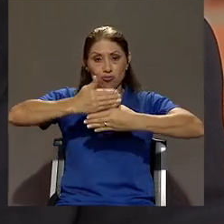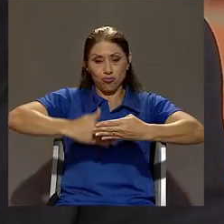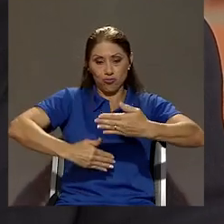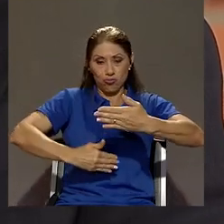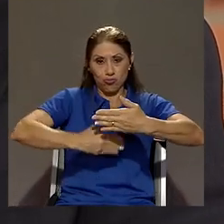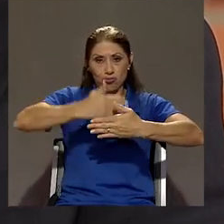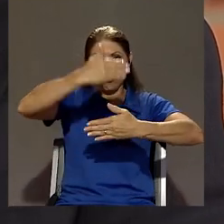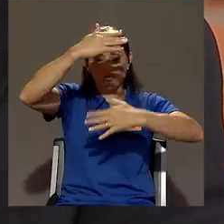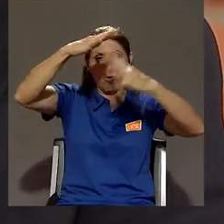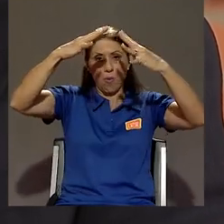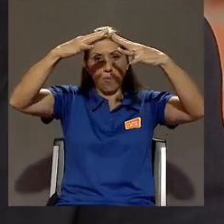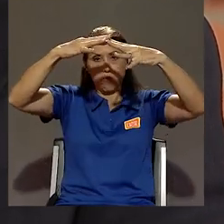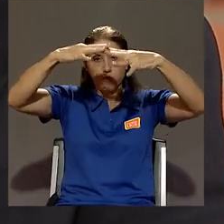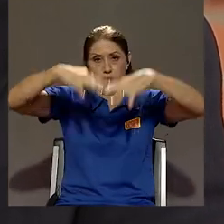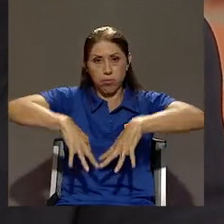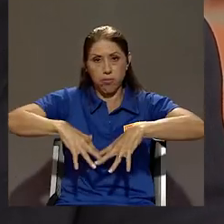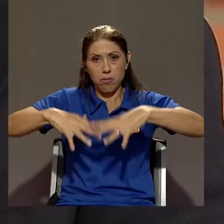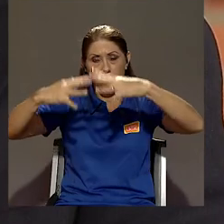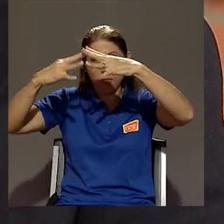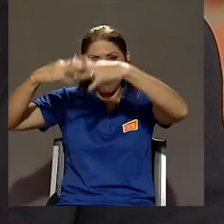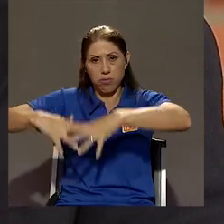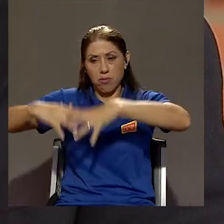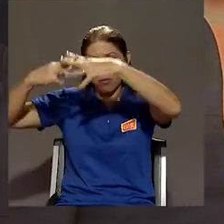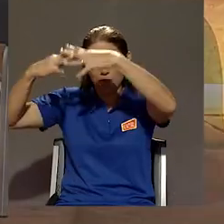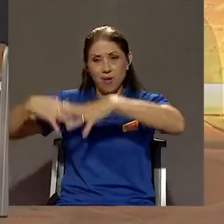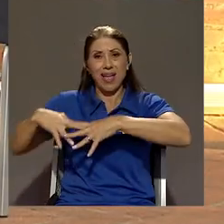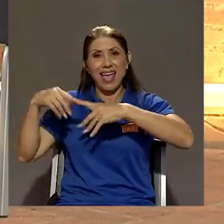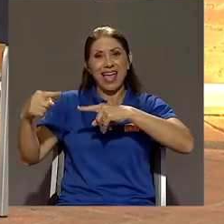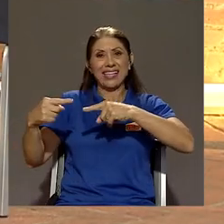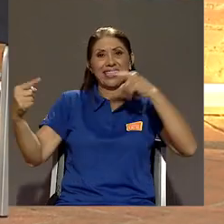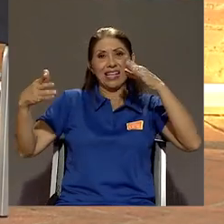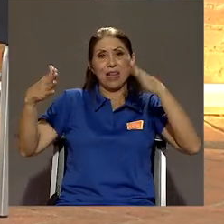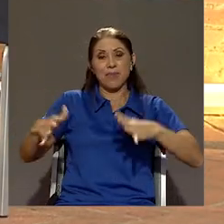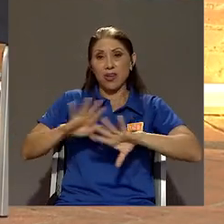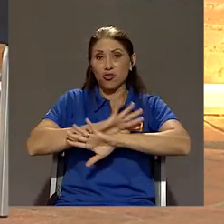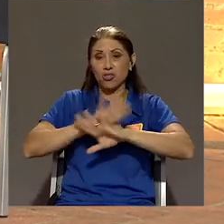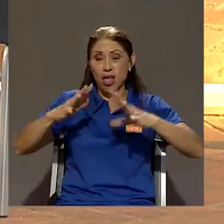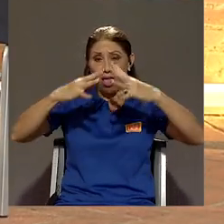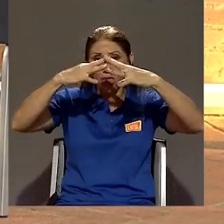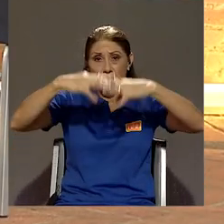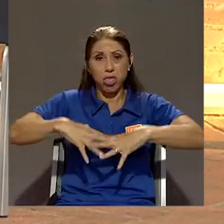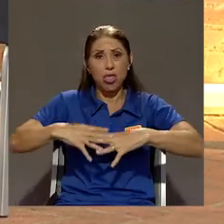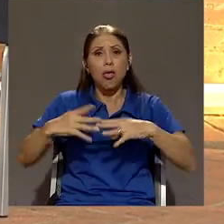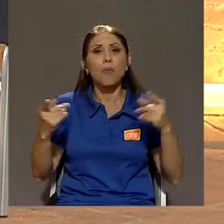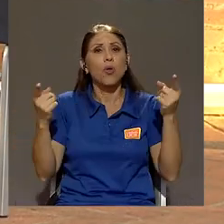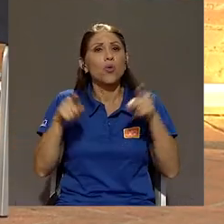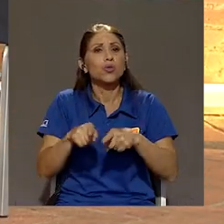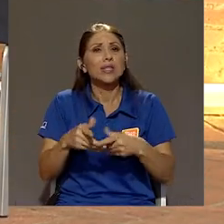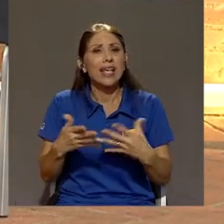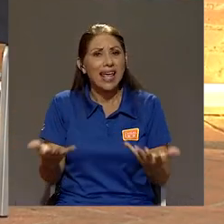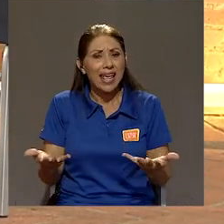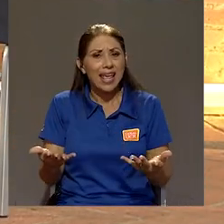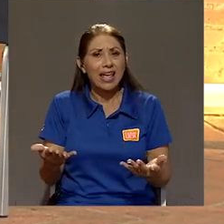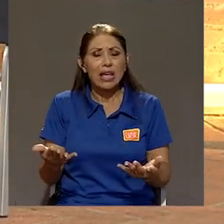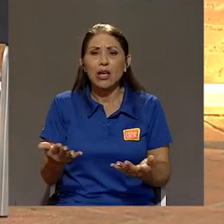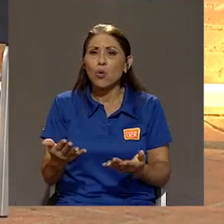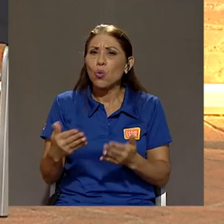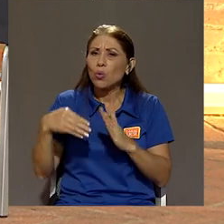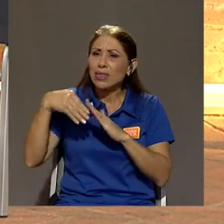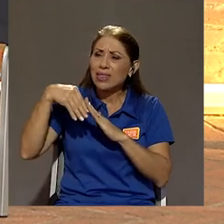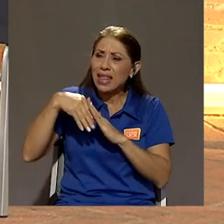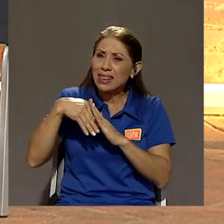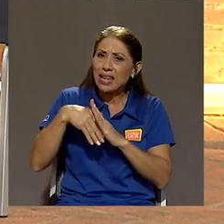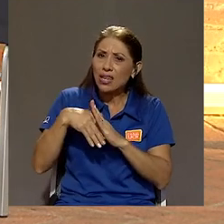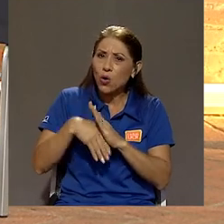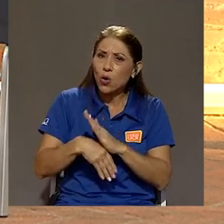mencionaba Leo hace un rato, de lo que produce al mismo tiempo es un deterioro muy grande en las condiciones